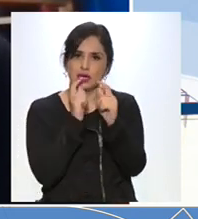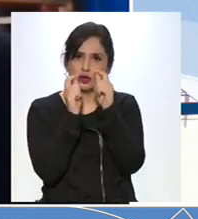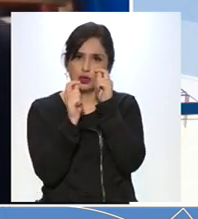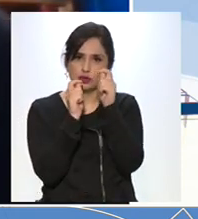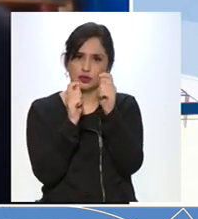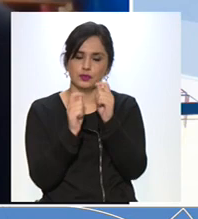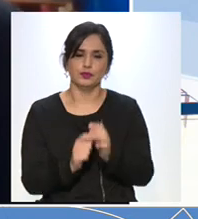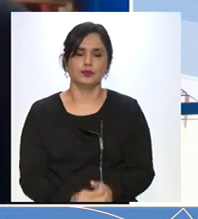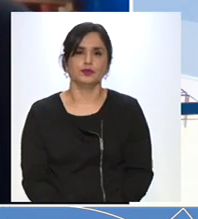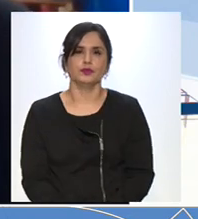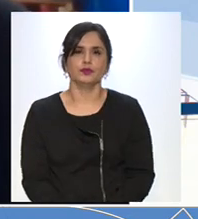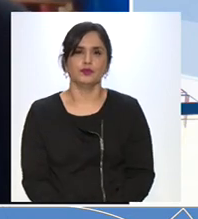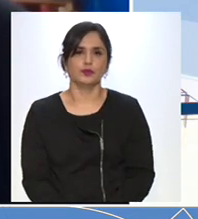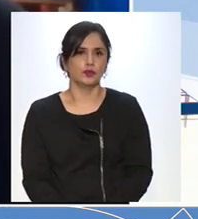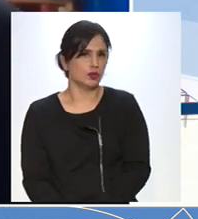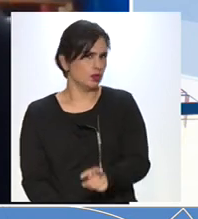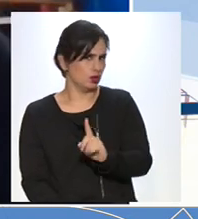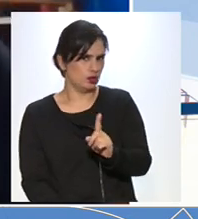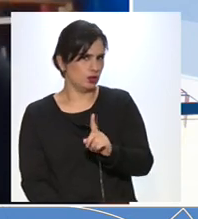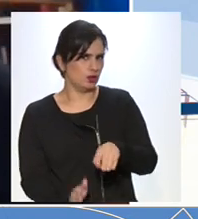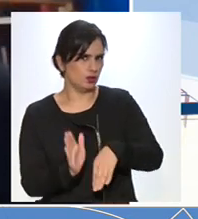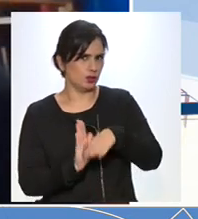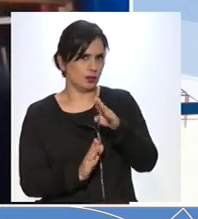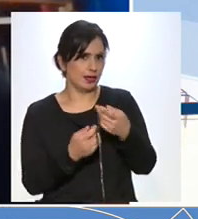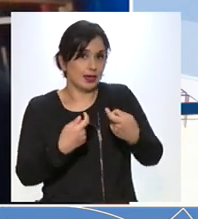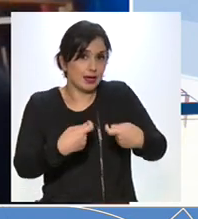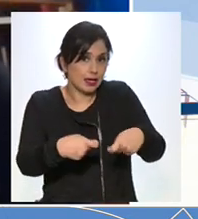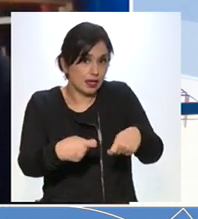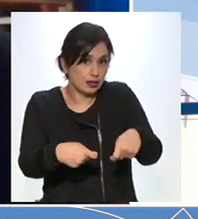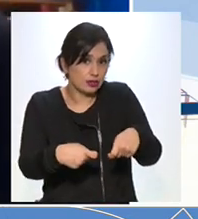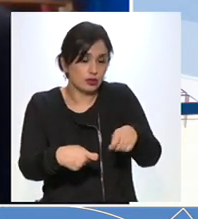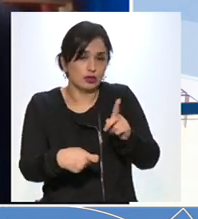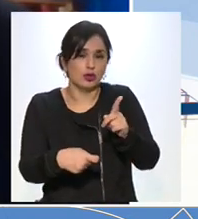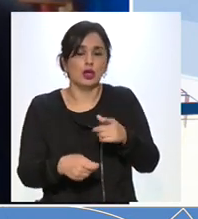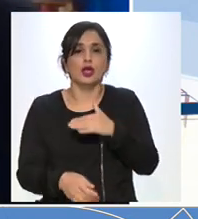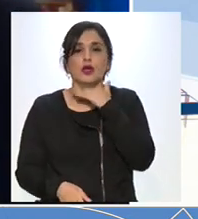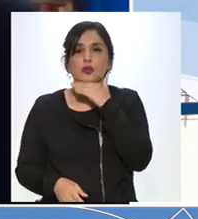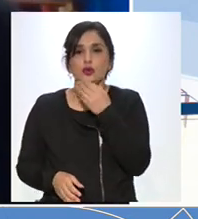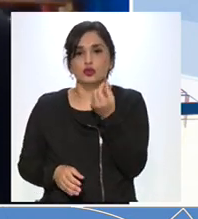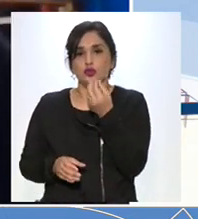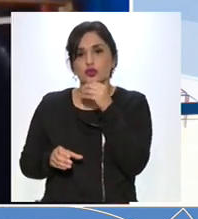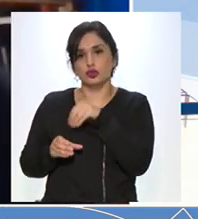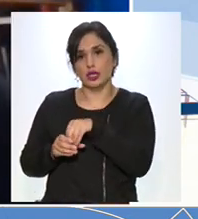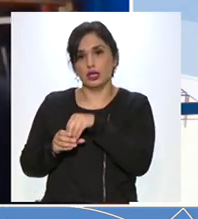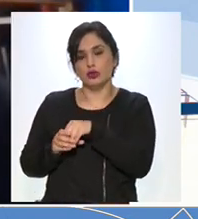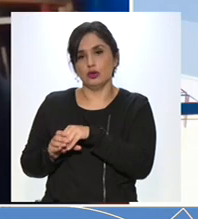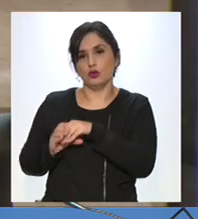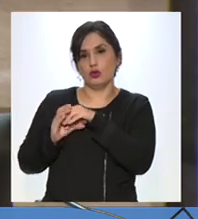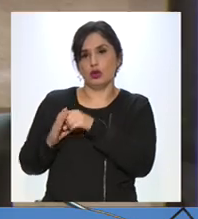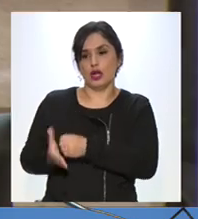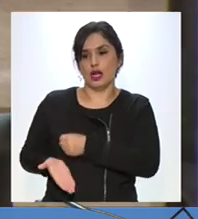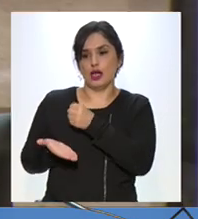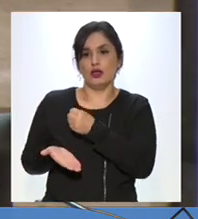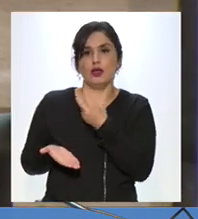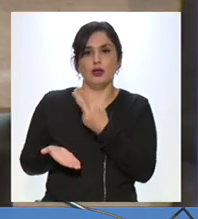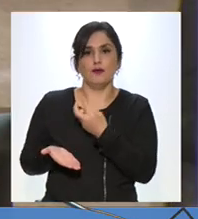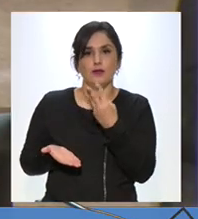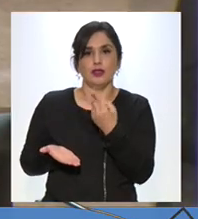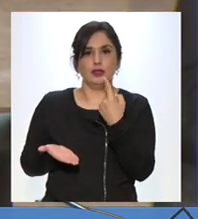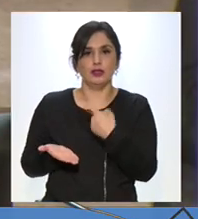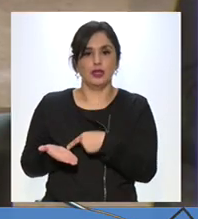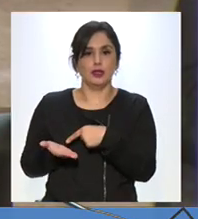que no es solo por más gastos, sino que también por el uso de los saldos acumulados, porque el propio banco señala que hay 23 mil millones de